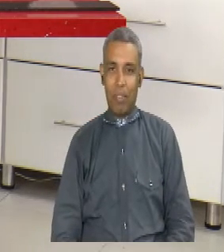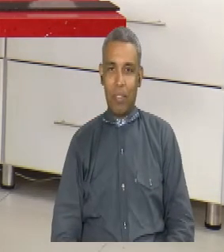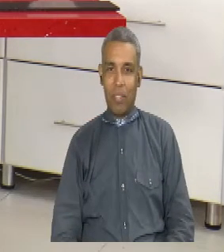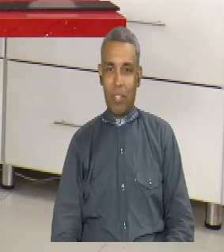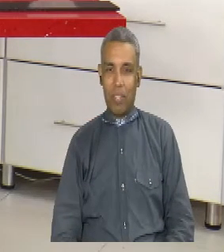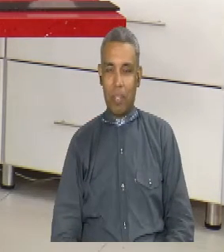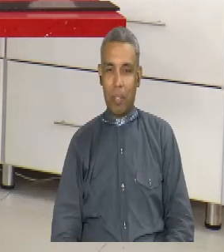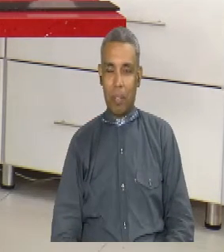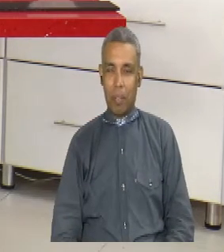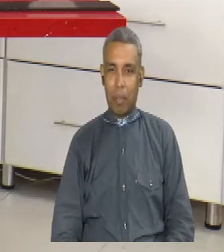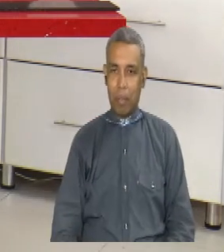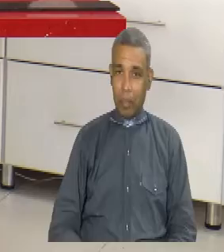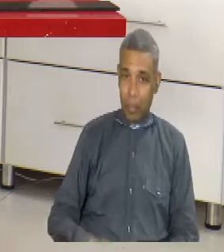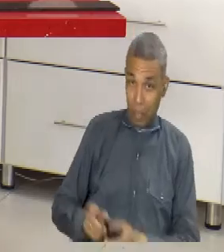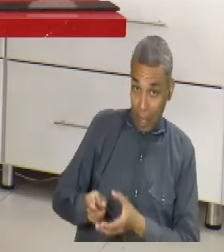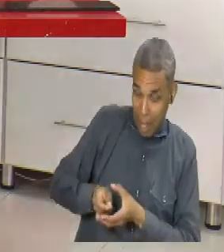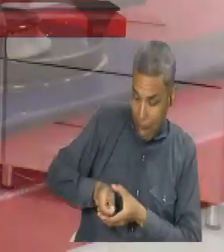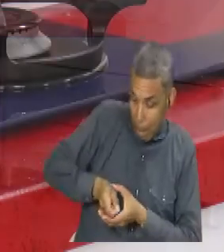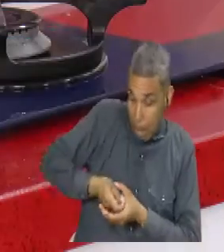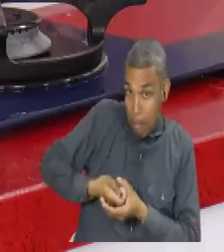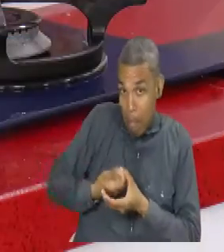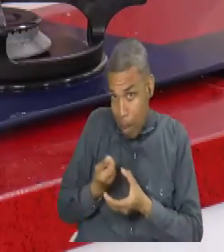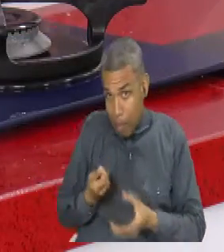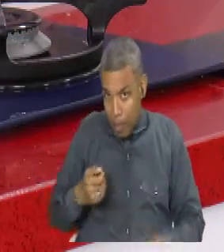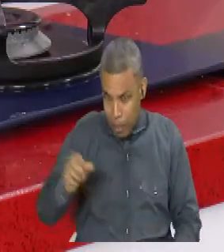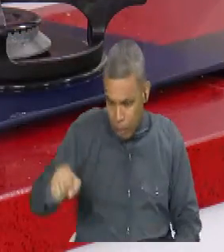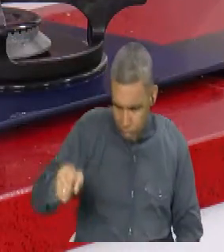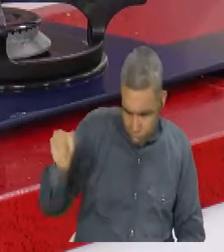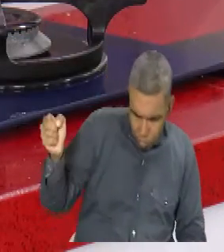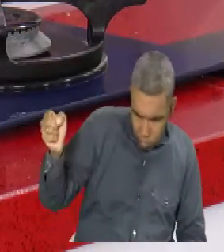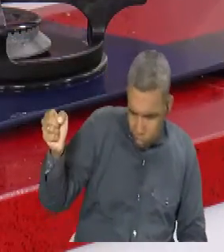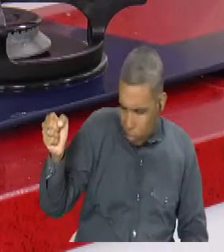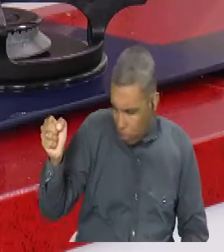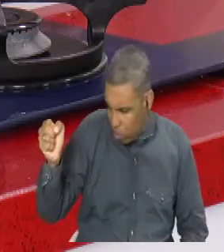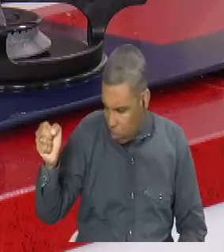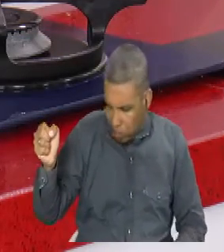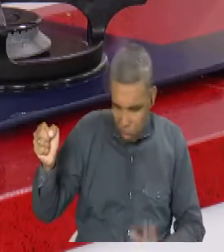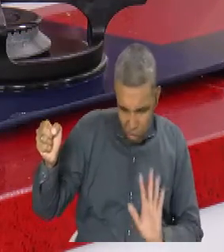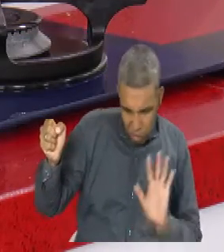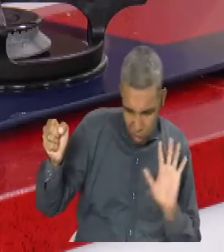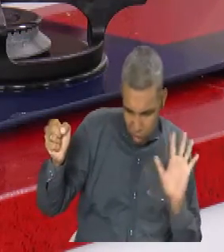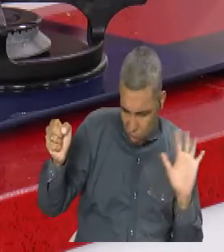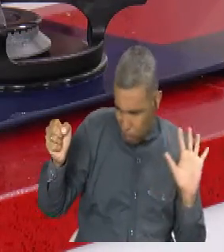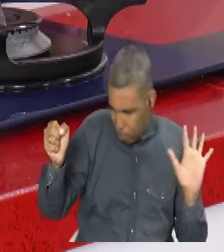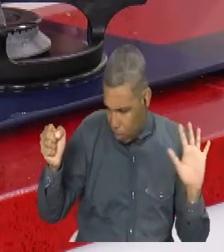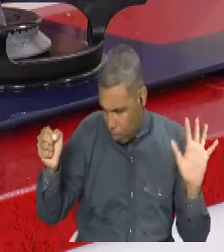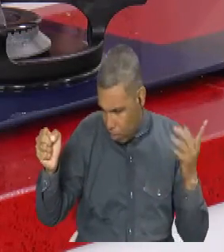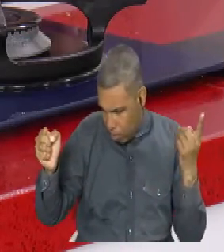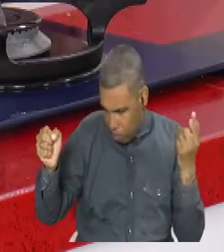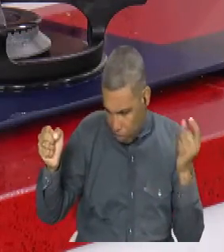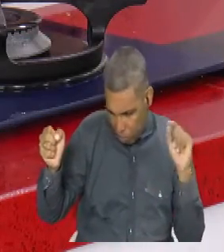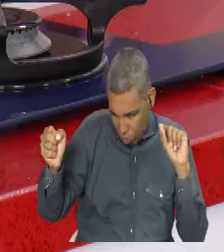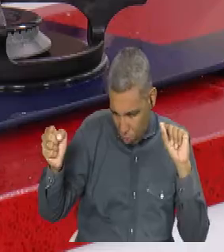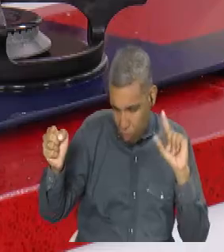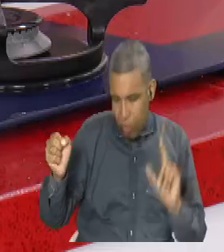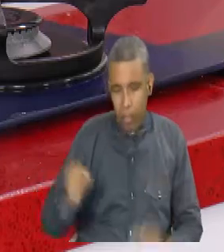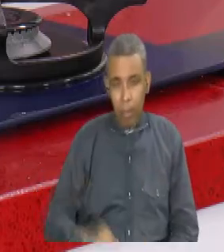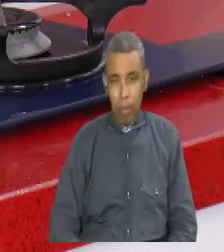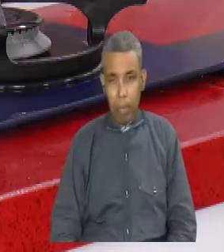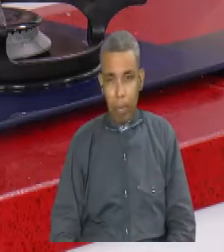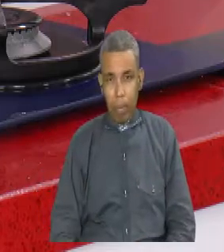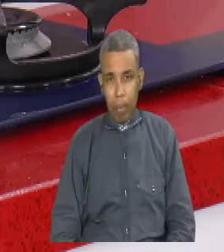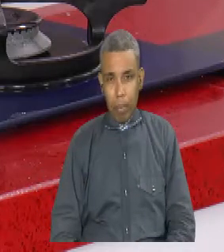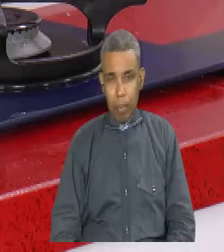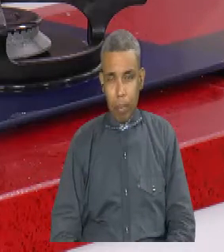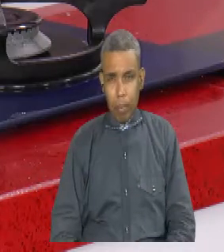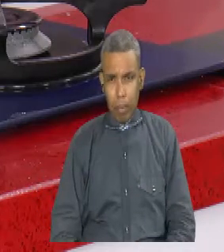a sacar esta. De pronto los televidentes digan, es difícil... saber si ya están,